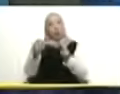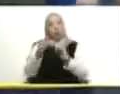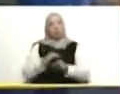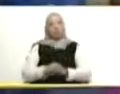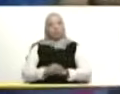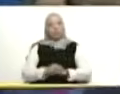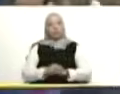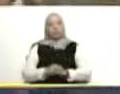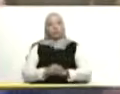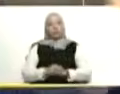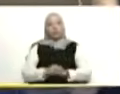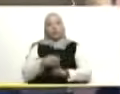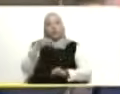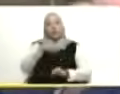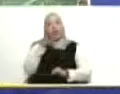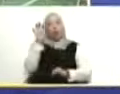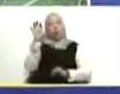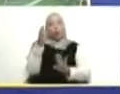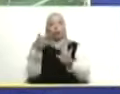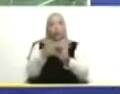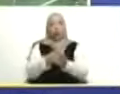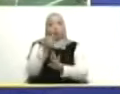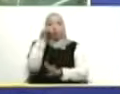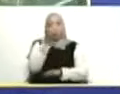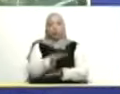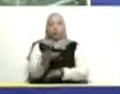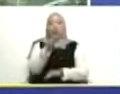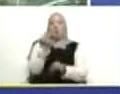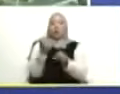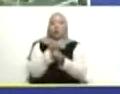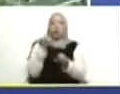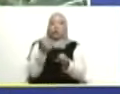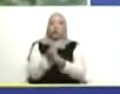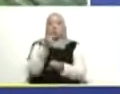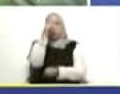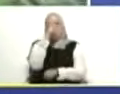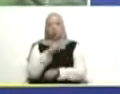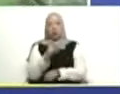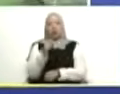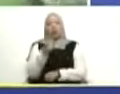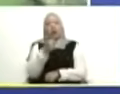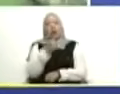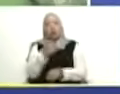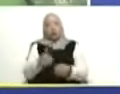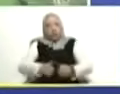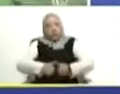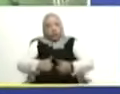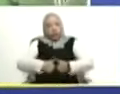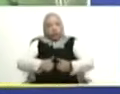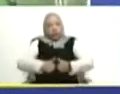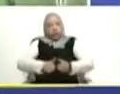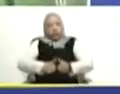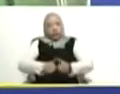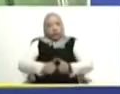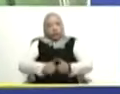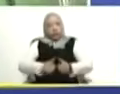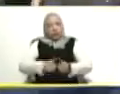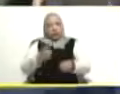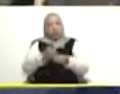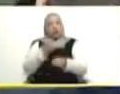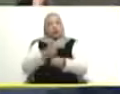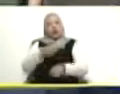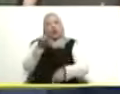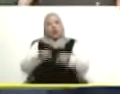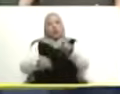prístinos, republicanos, y que la OEA ha demostrado a lo largo de estos años de resistencia. Le hemos dicho al mundo,